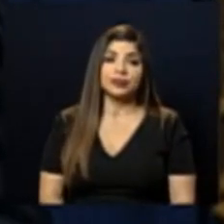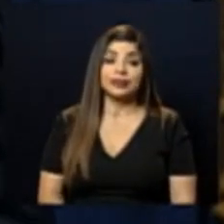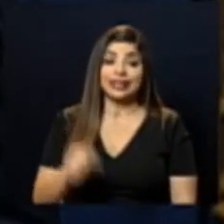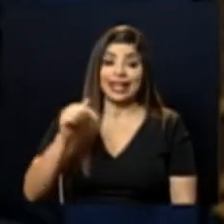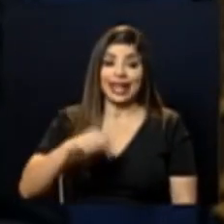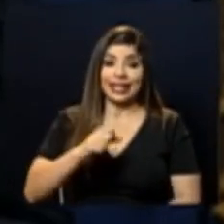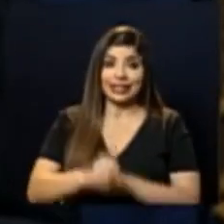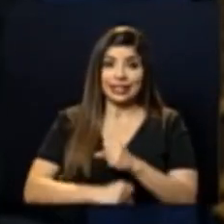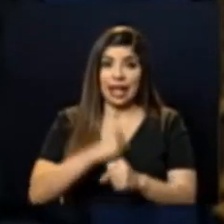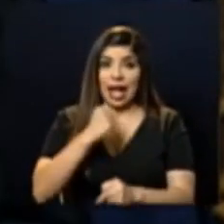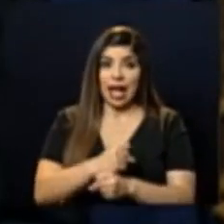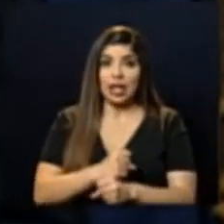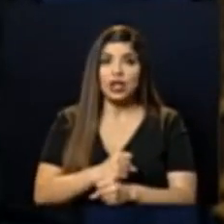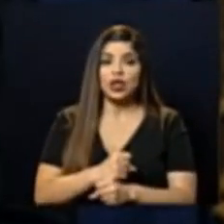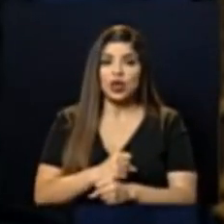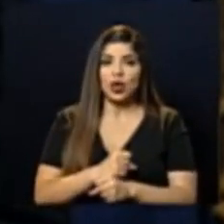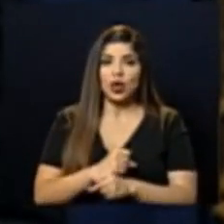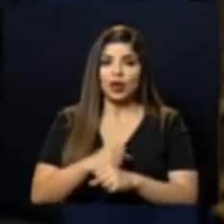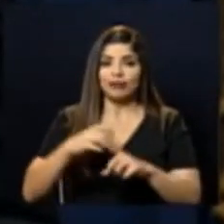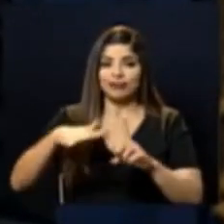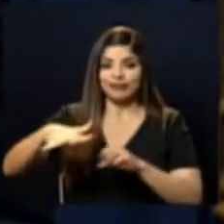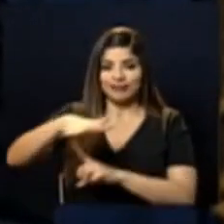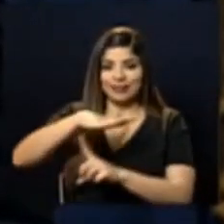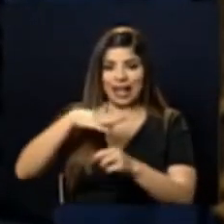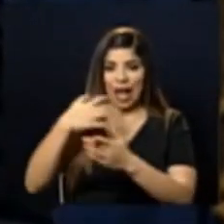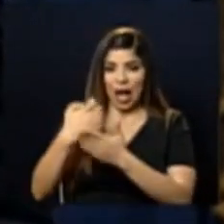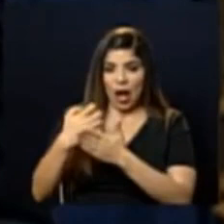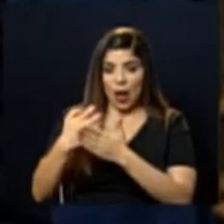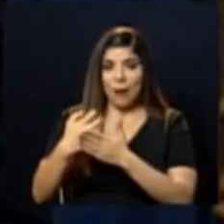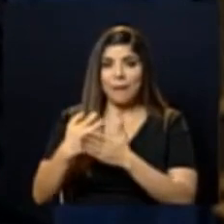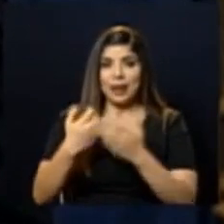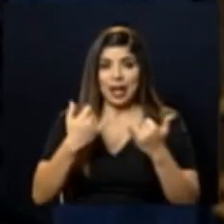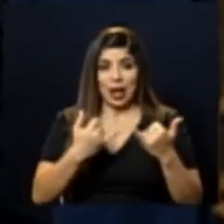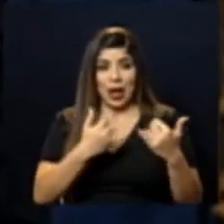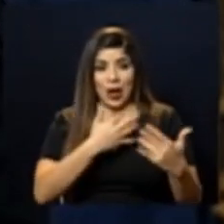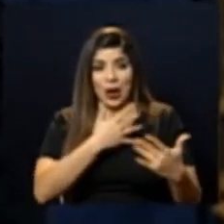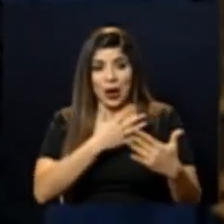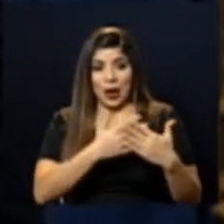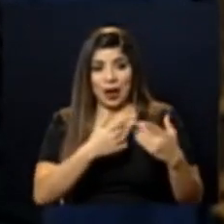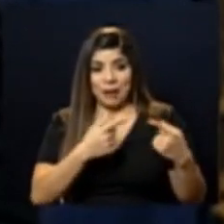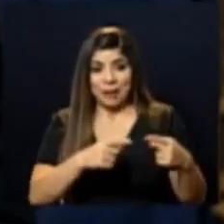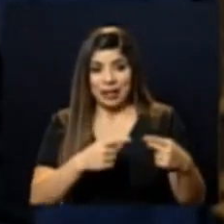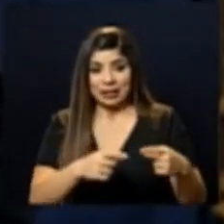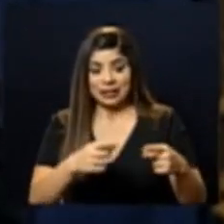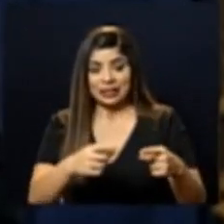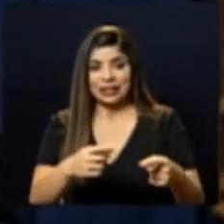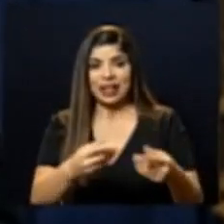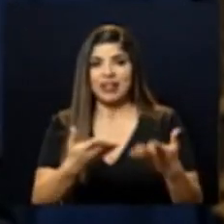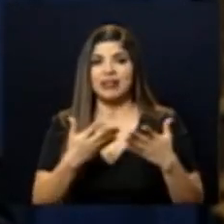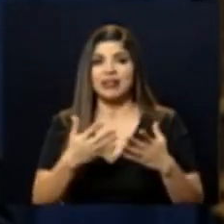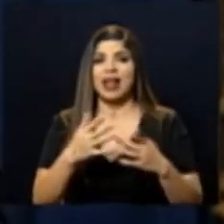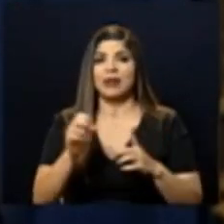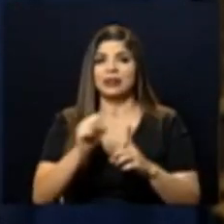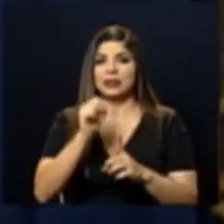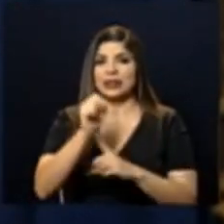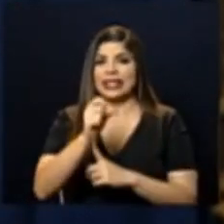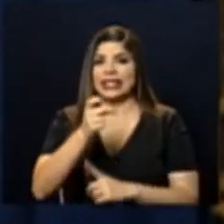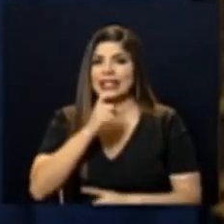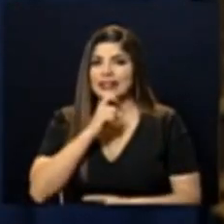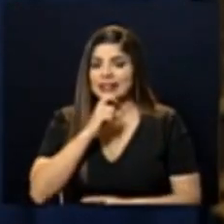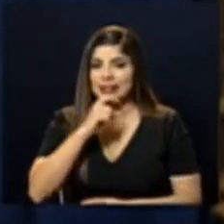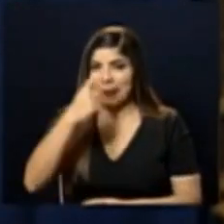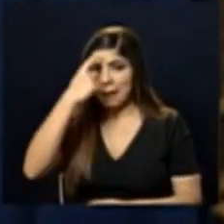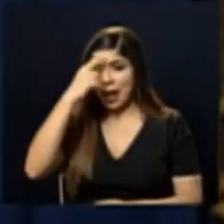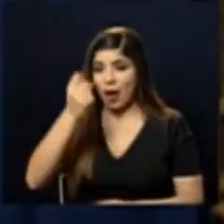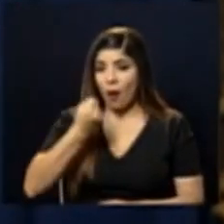Este año, el contexto económico y la coyuntura que pasamos nos presentan un escenario difícil en materia de combate a